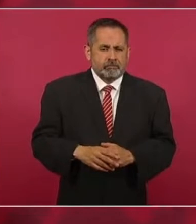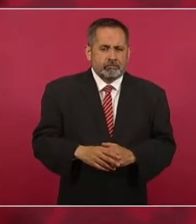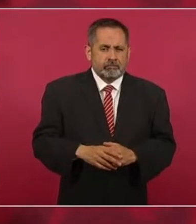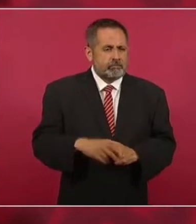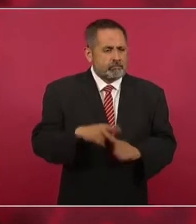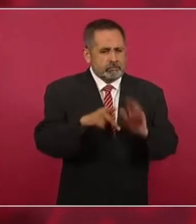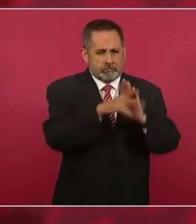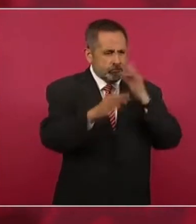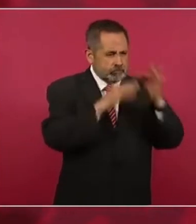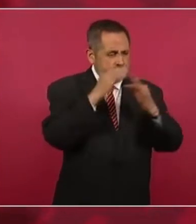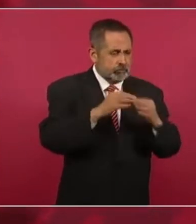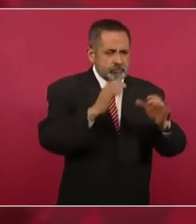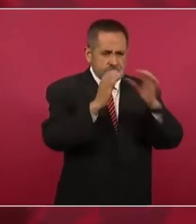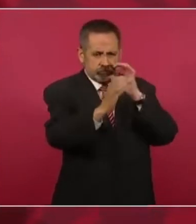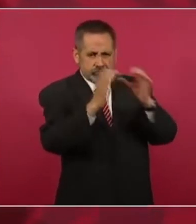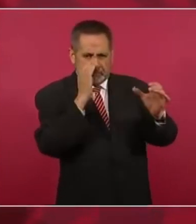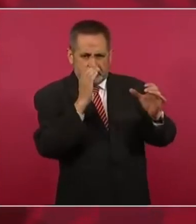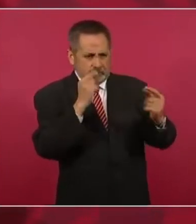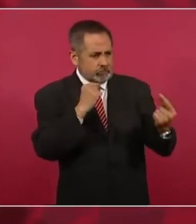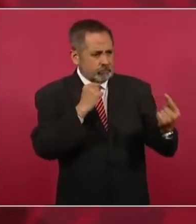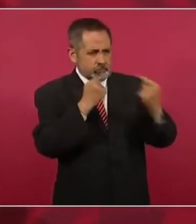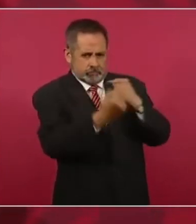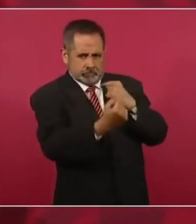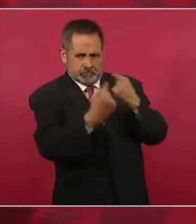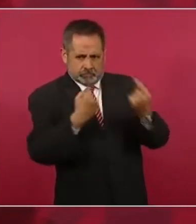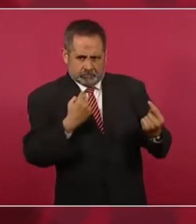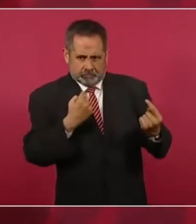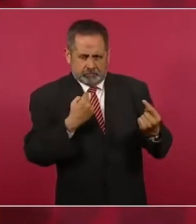de ida y vuelta, ¿no? ¿O no?